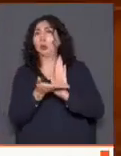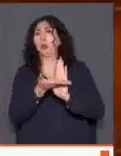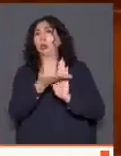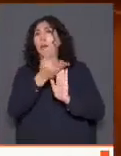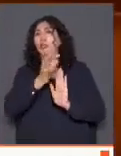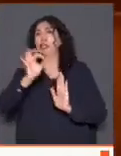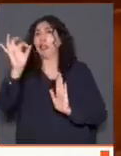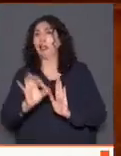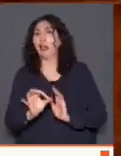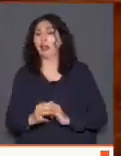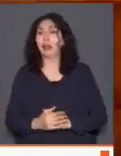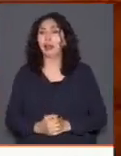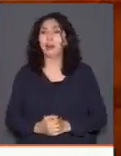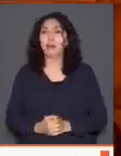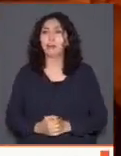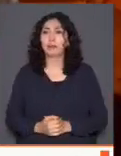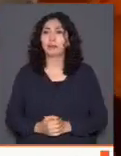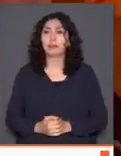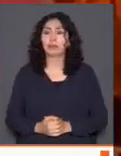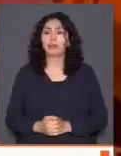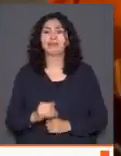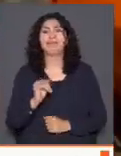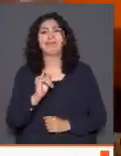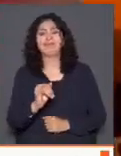Ellos se hizo eterno todo porque